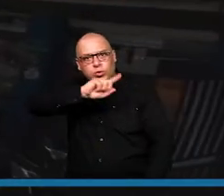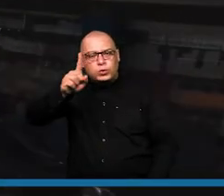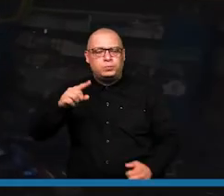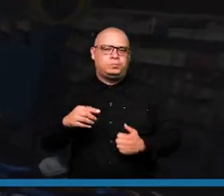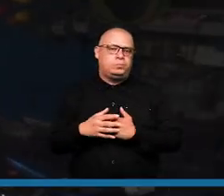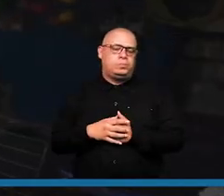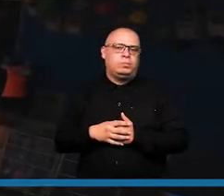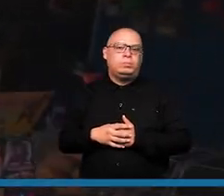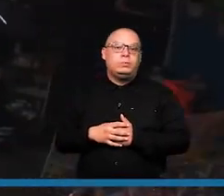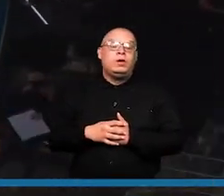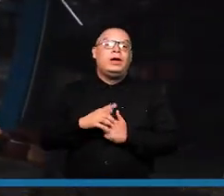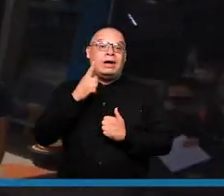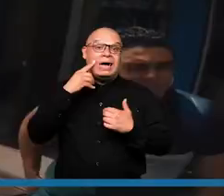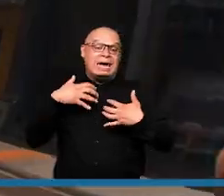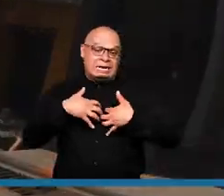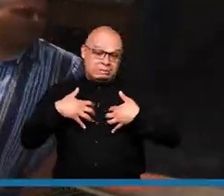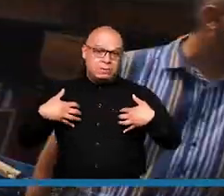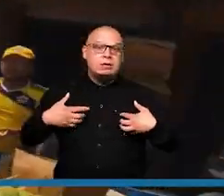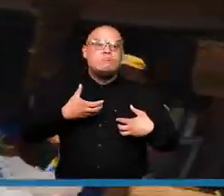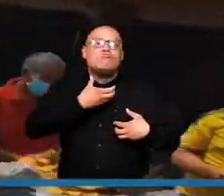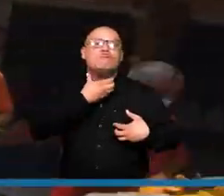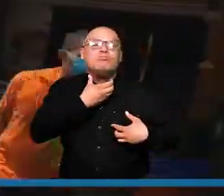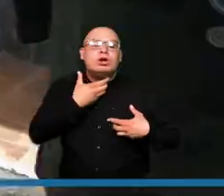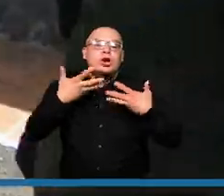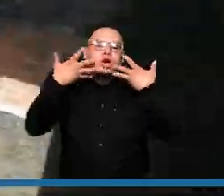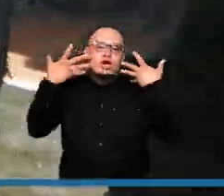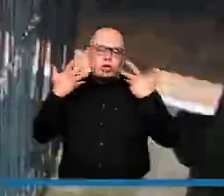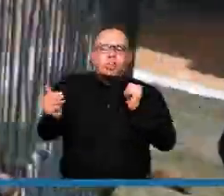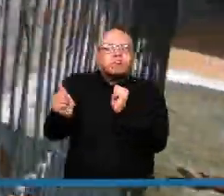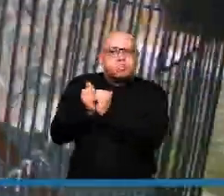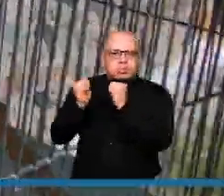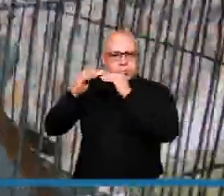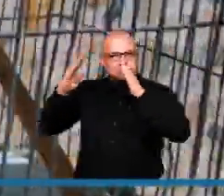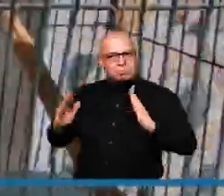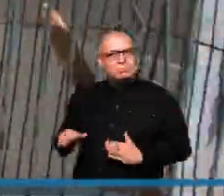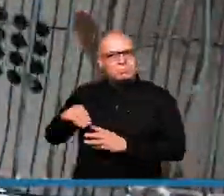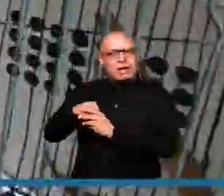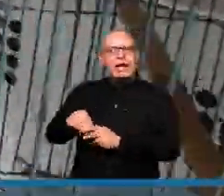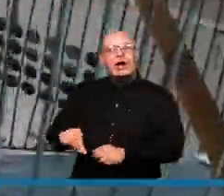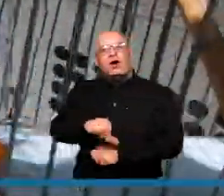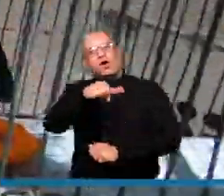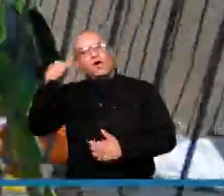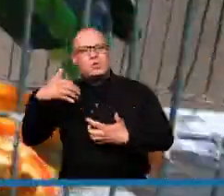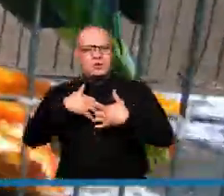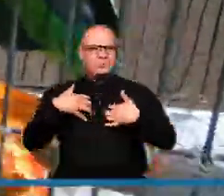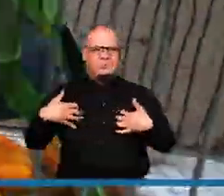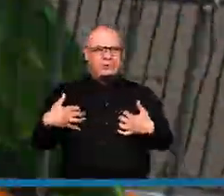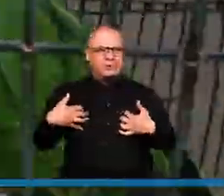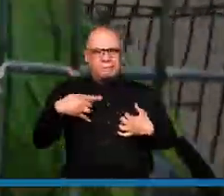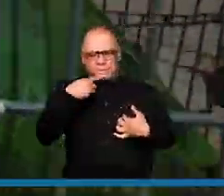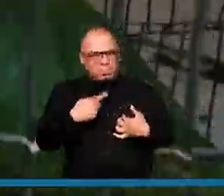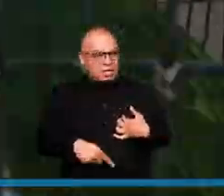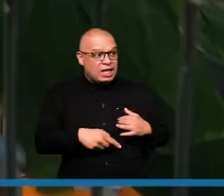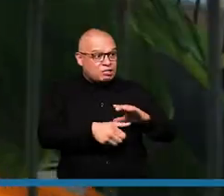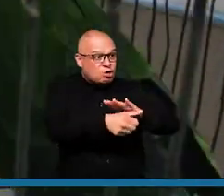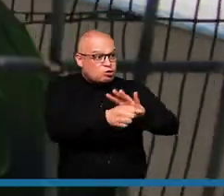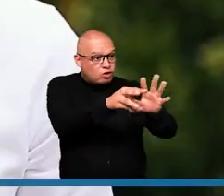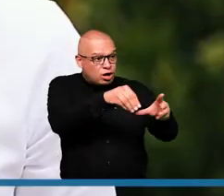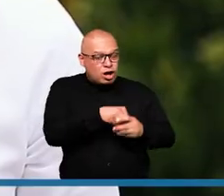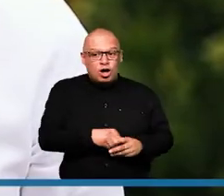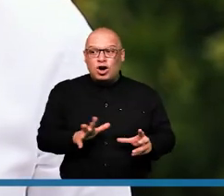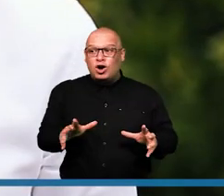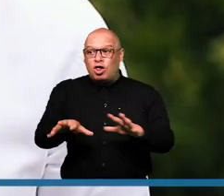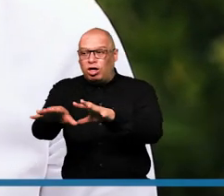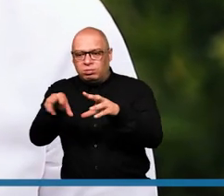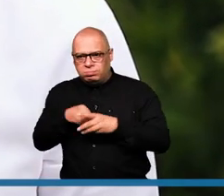señalo, hay animales de compañía que tienen la posibilidad de convivir con nosotros, hay fauna silvestre que cuando las extraemos y los queremos llevar a